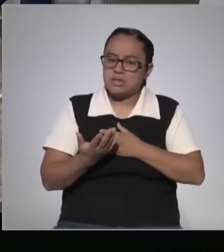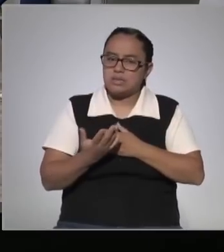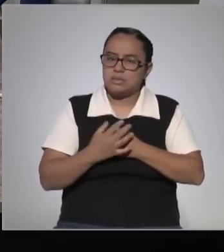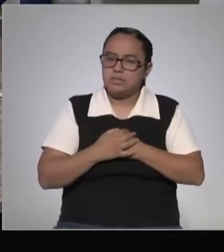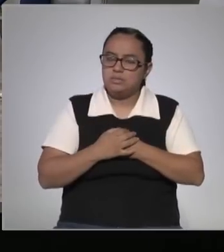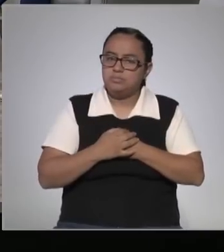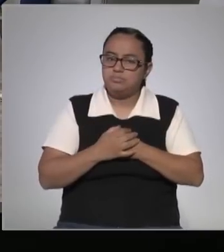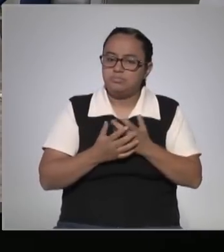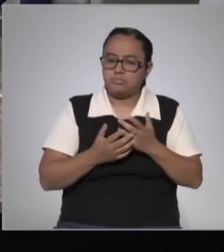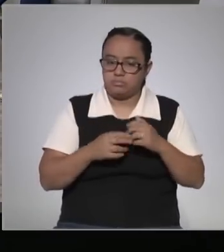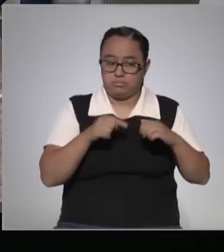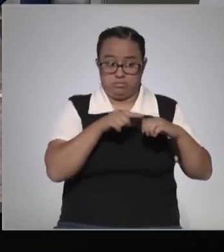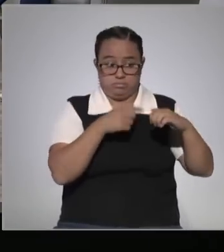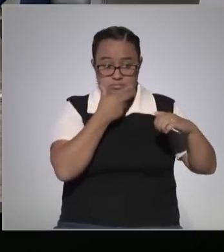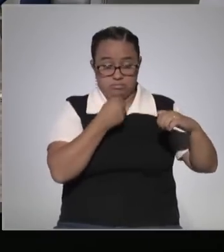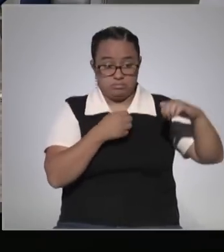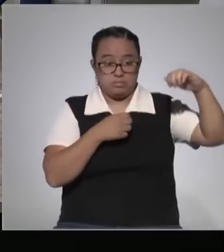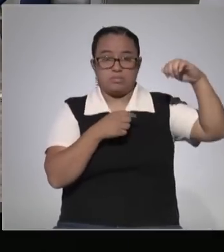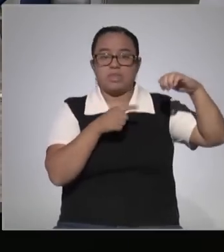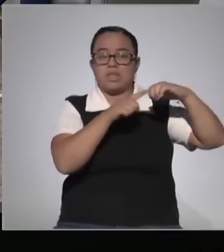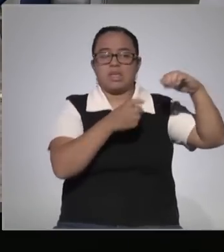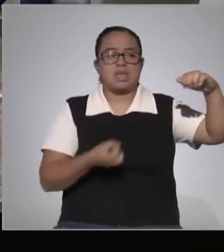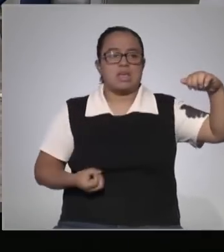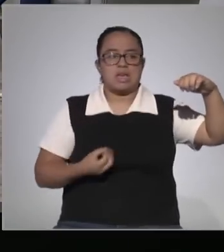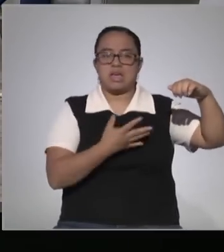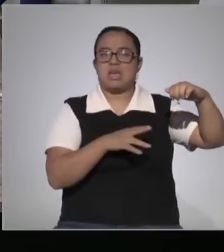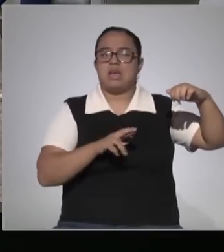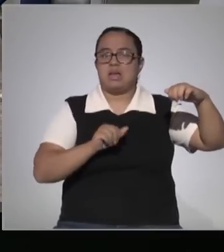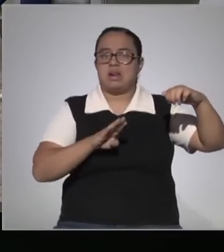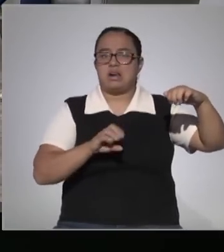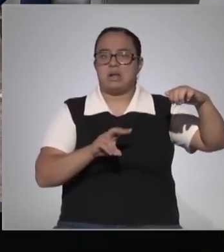es un hombre verde, rabo verde,